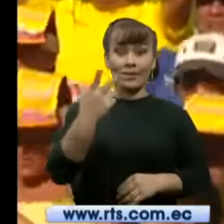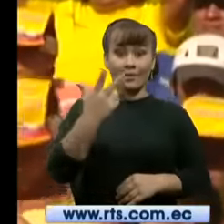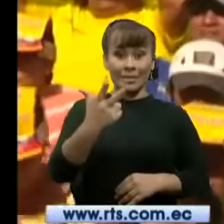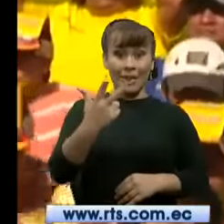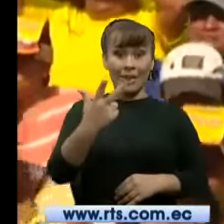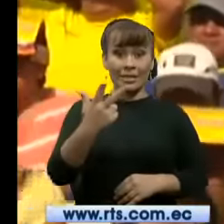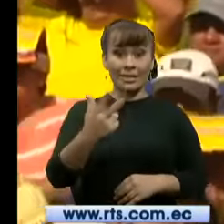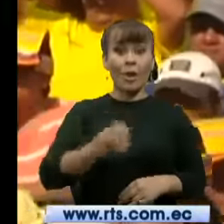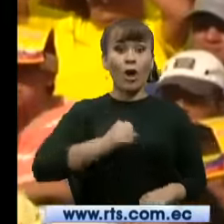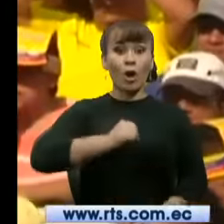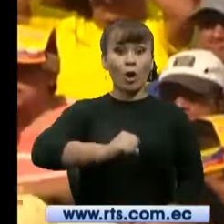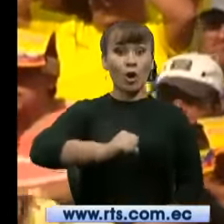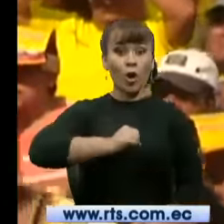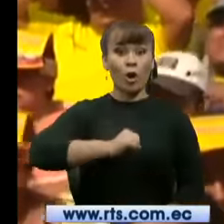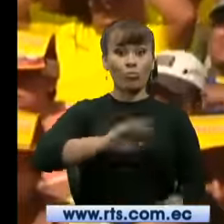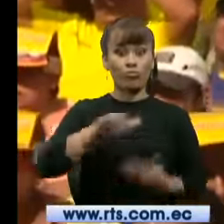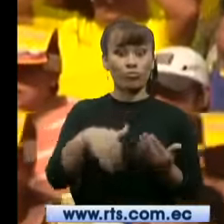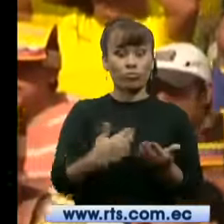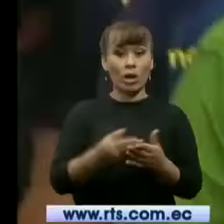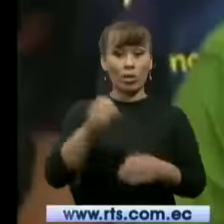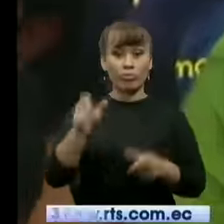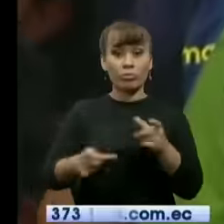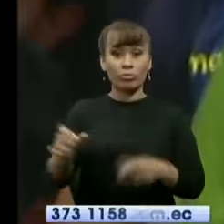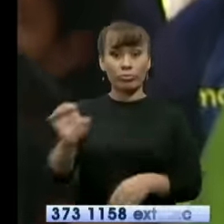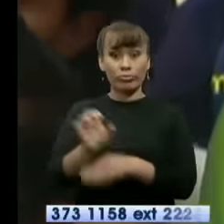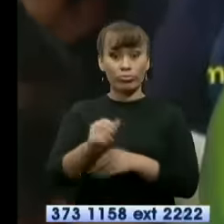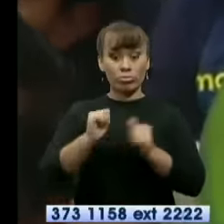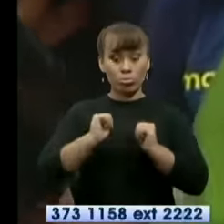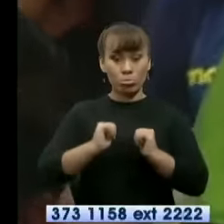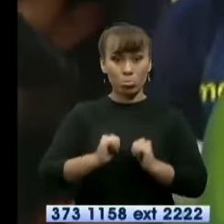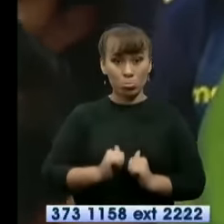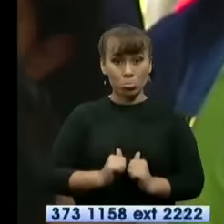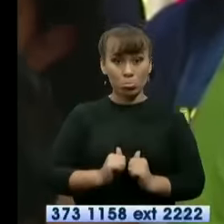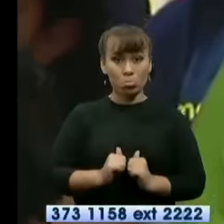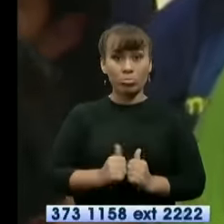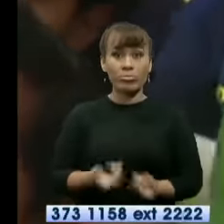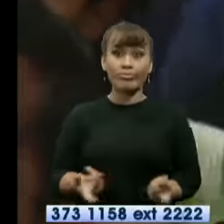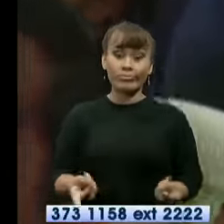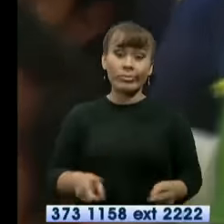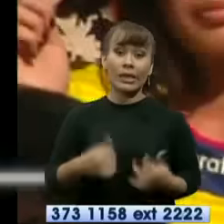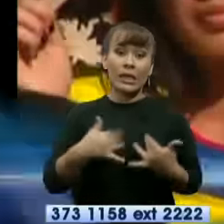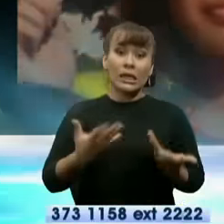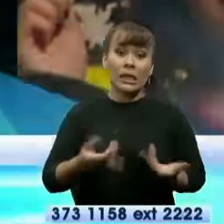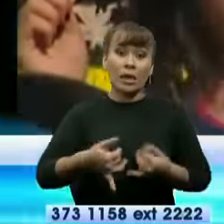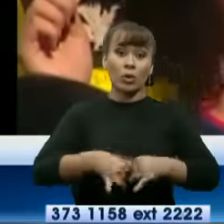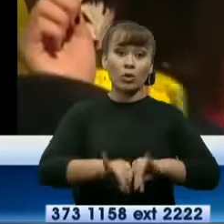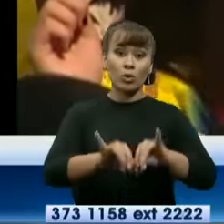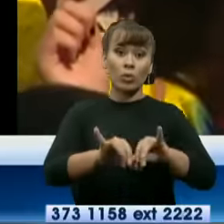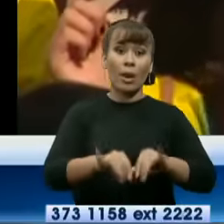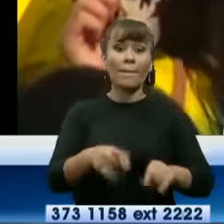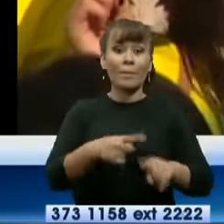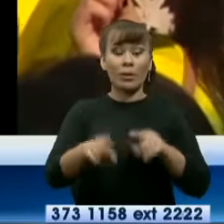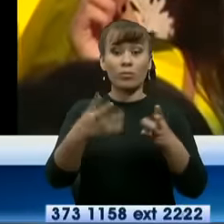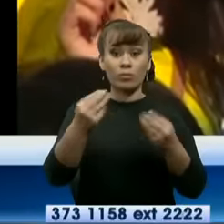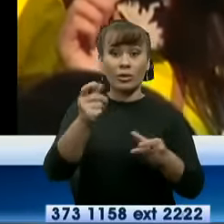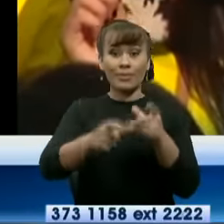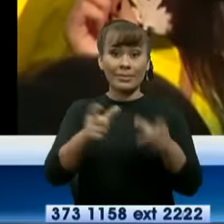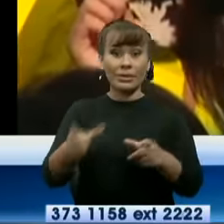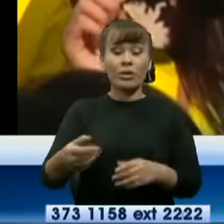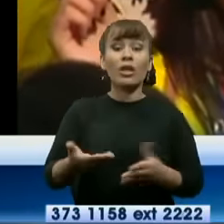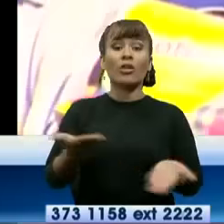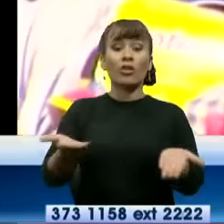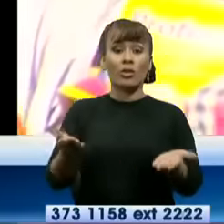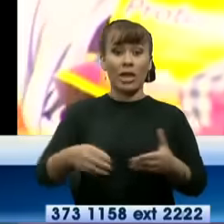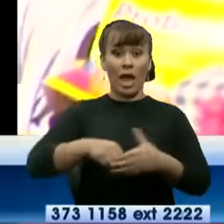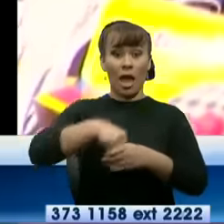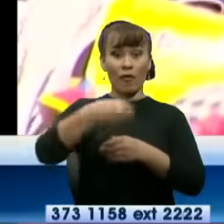Contundentes goles que apagaron la voz de los ecuatorianos, pero no las ganas de seguir adelante. Y muchos de los que llegaron hasta los exteriores